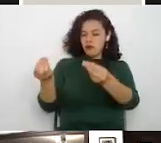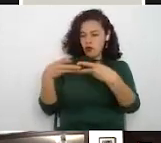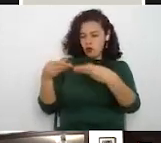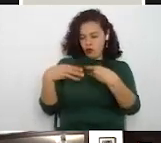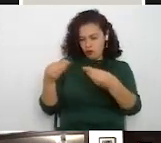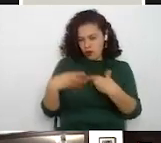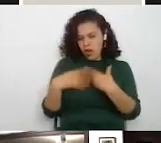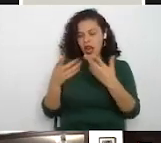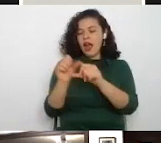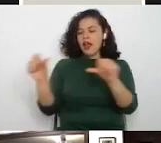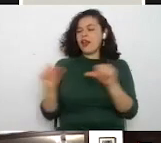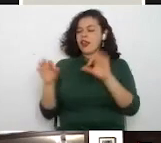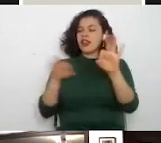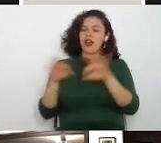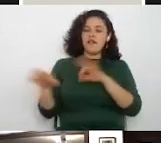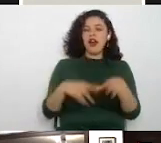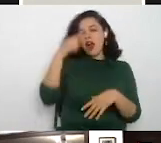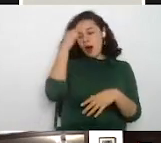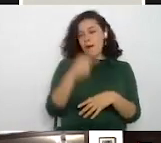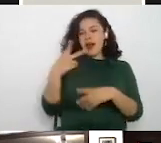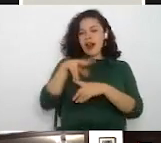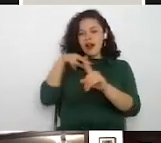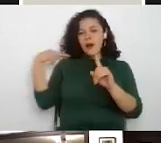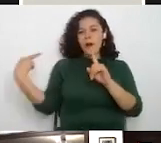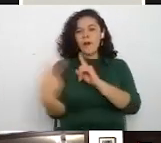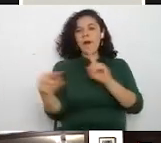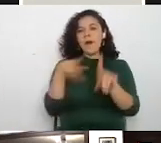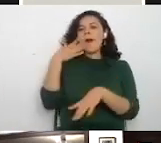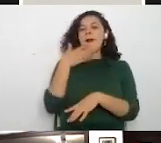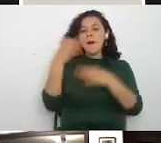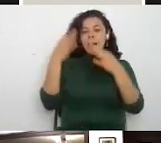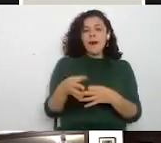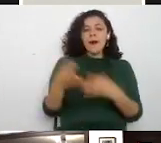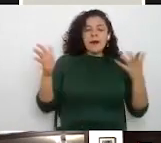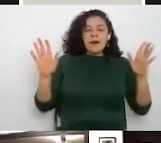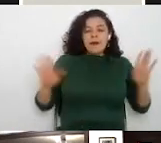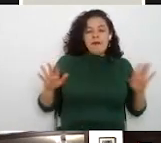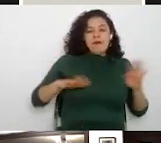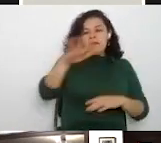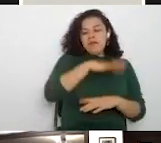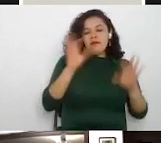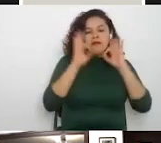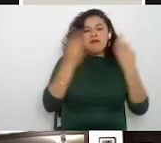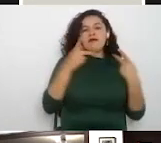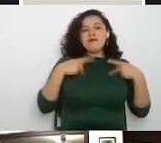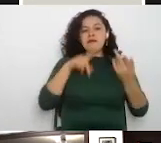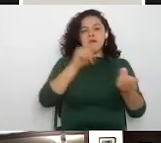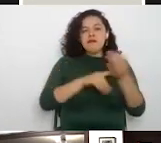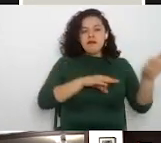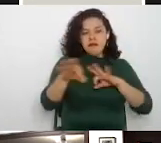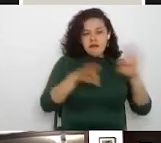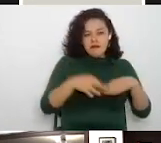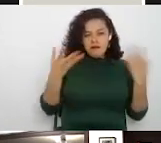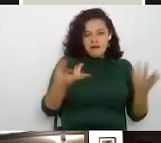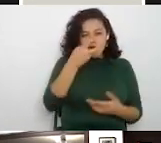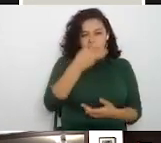áreas de trabajo, para tener una visión real de las condiciones, los medios y el personal que operan dichos